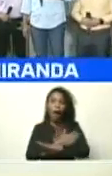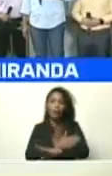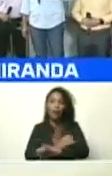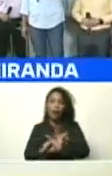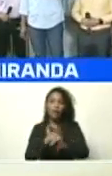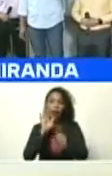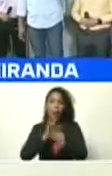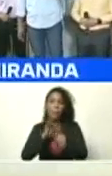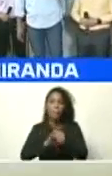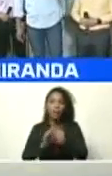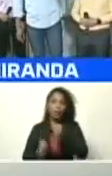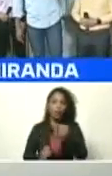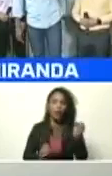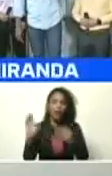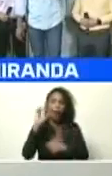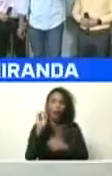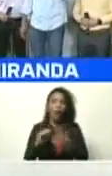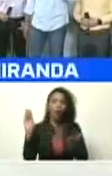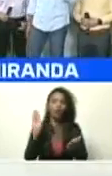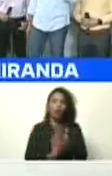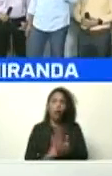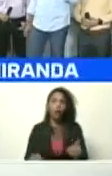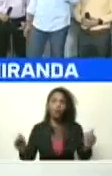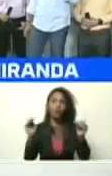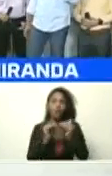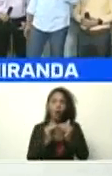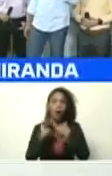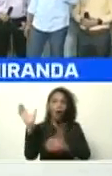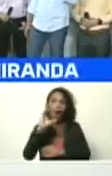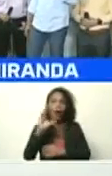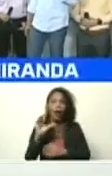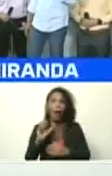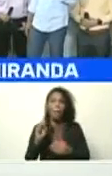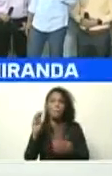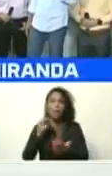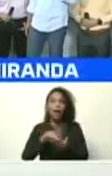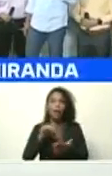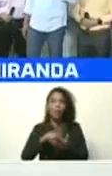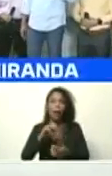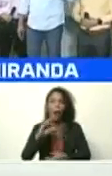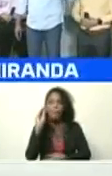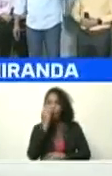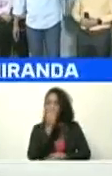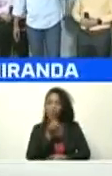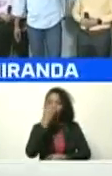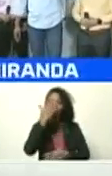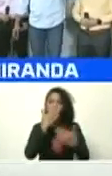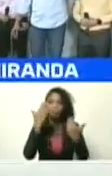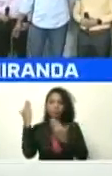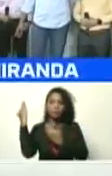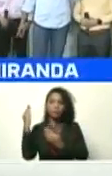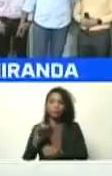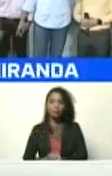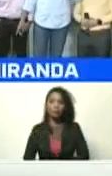la palabra a Caracas otra vez, simultáneamente, Caracas, Miranda, Miraflores, adelante.